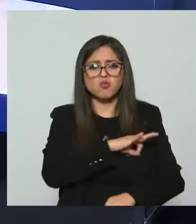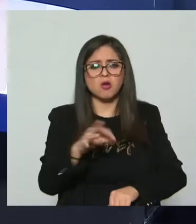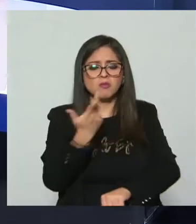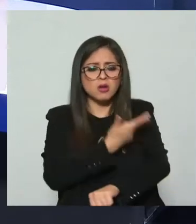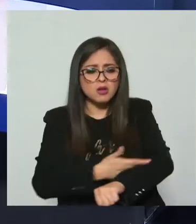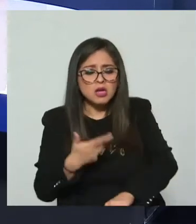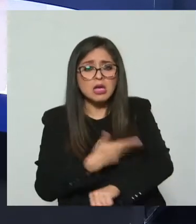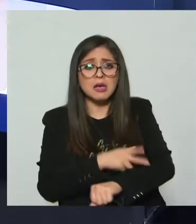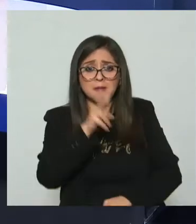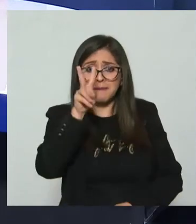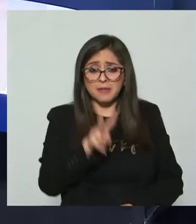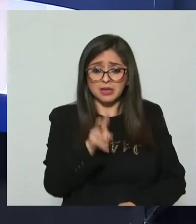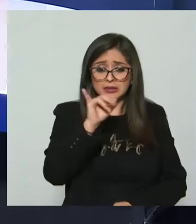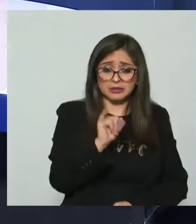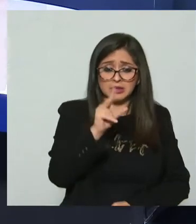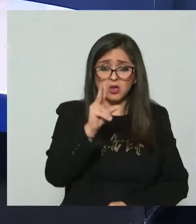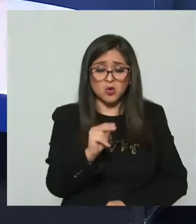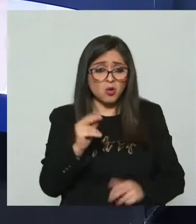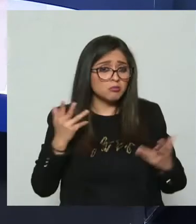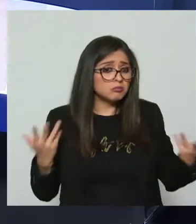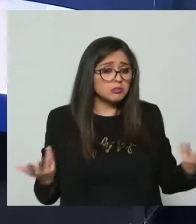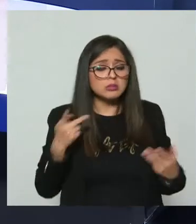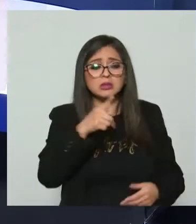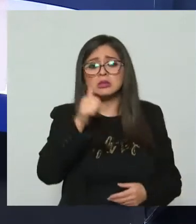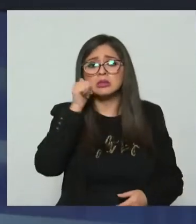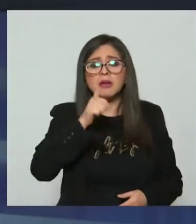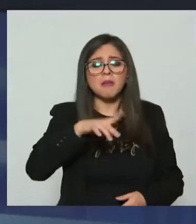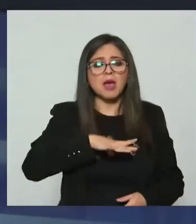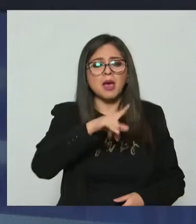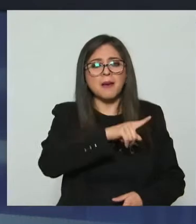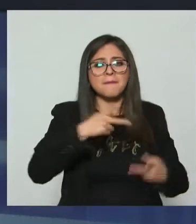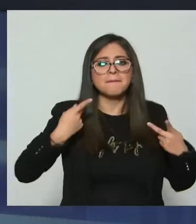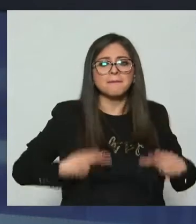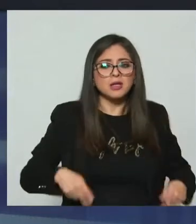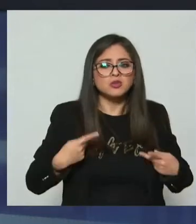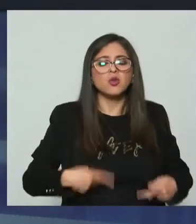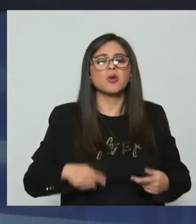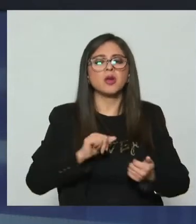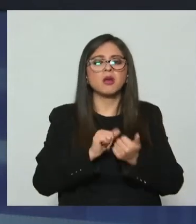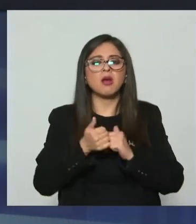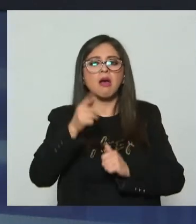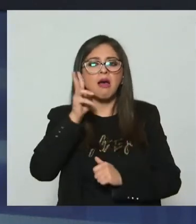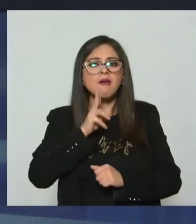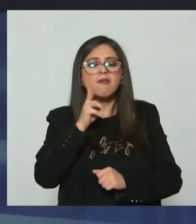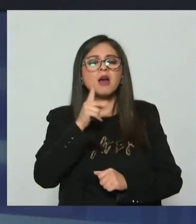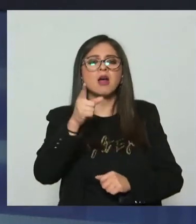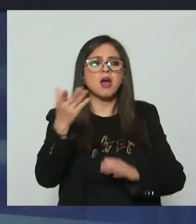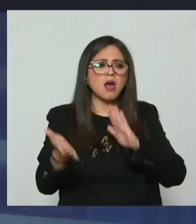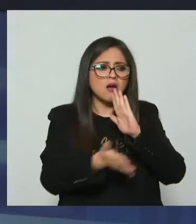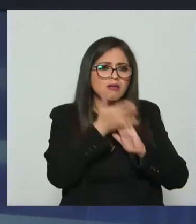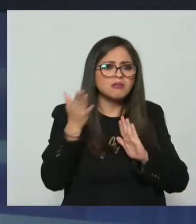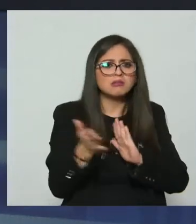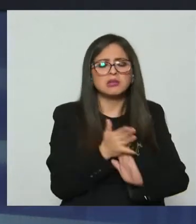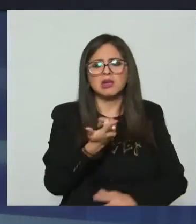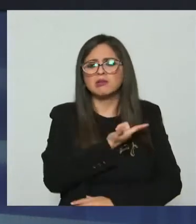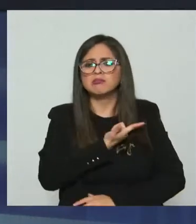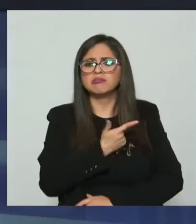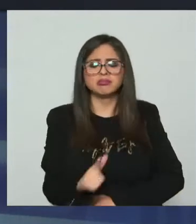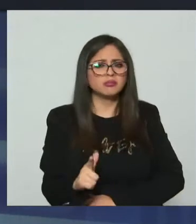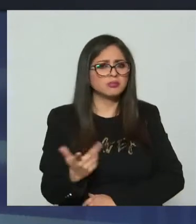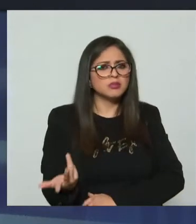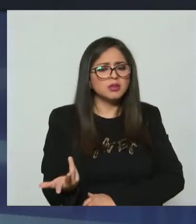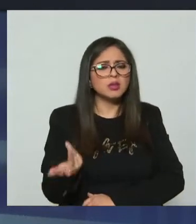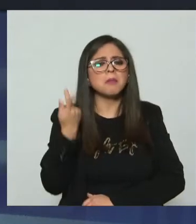son legítimas, no son legítimas. Siempre va a haber gente que se va a quejar por los impactos de las obras, pero la verdad es que no podemos